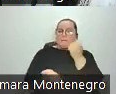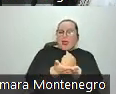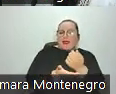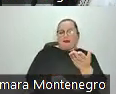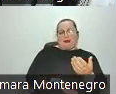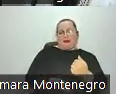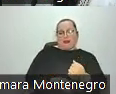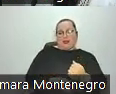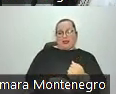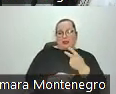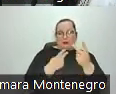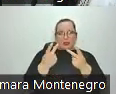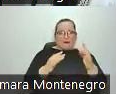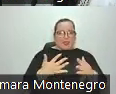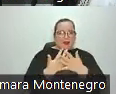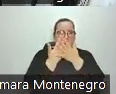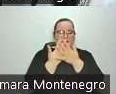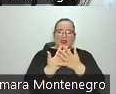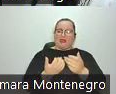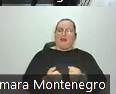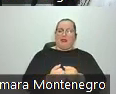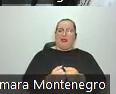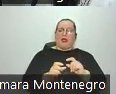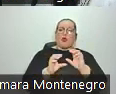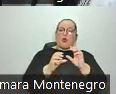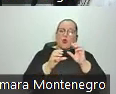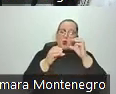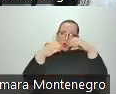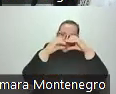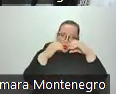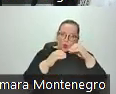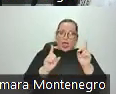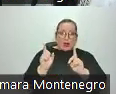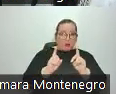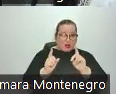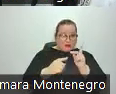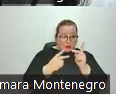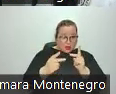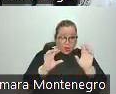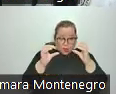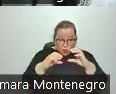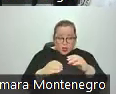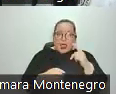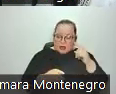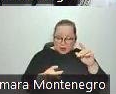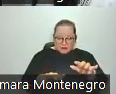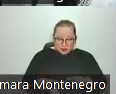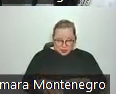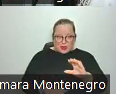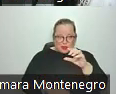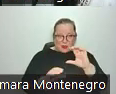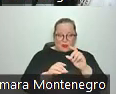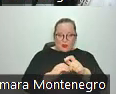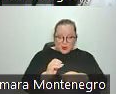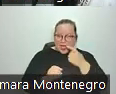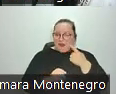incluso ver en las redes, lo puedes ver en Google. ¿Alguien se ha googleado alguna vez? Si no lo han hecho, pongan ahí su nombre y sus